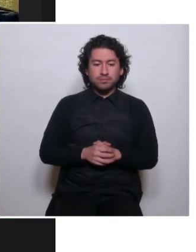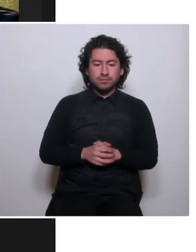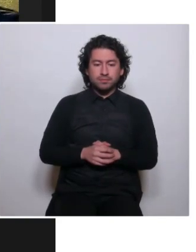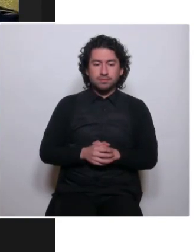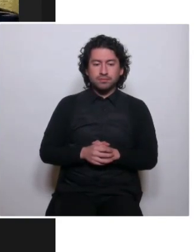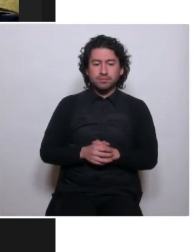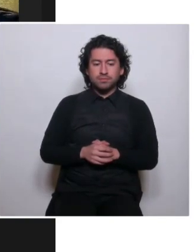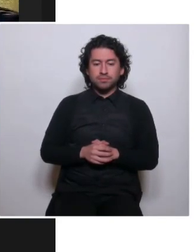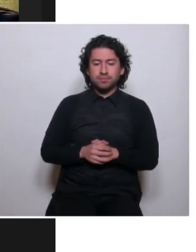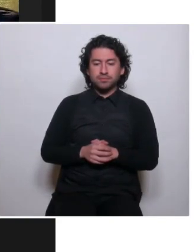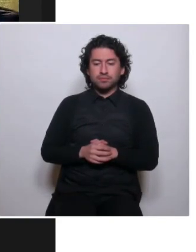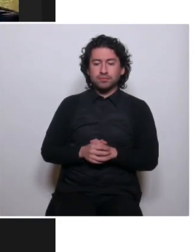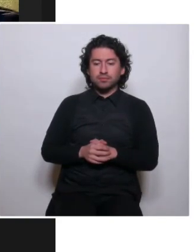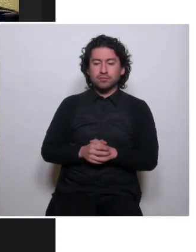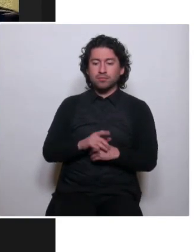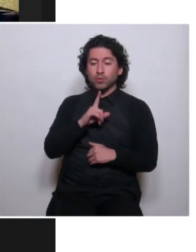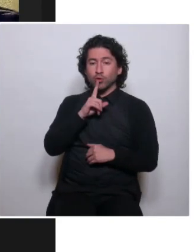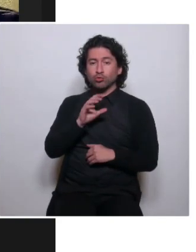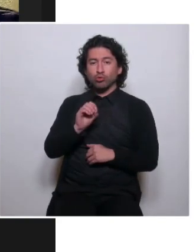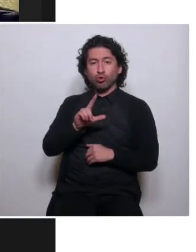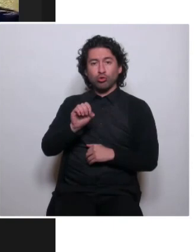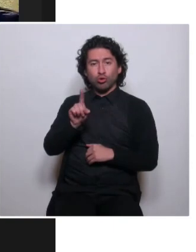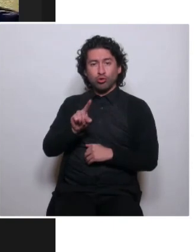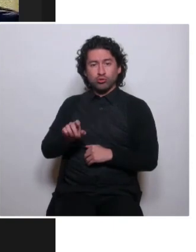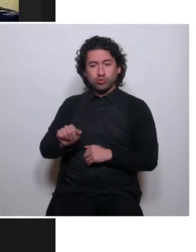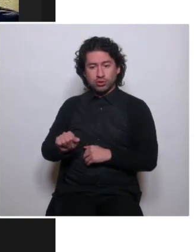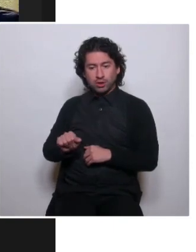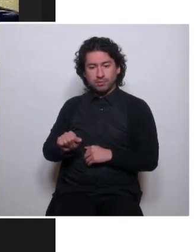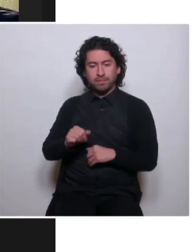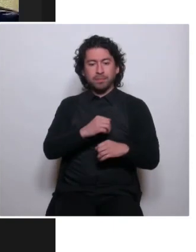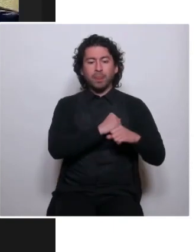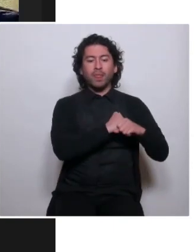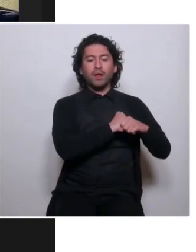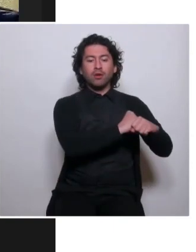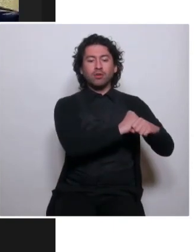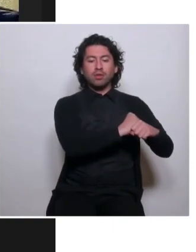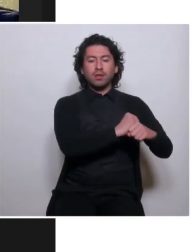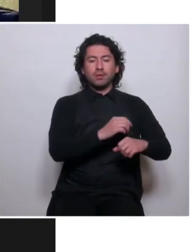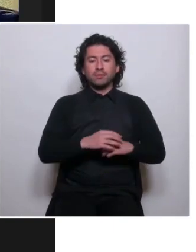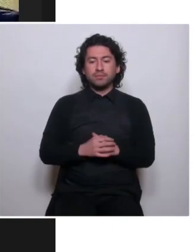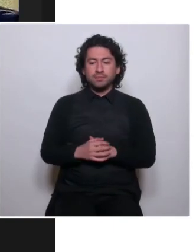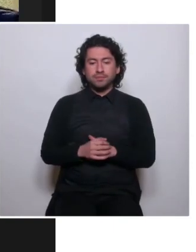secretario. Convencional Pablo Tolosa. En contra, señor secretario.